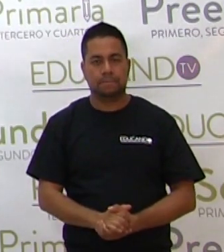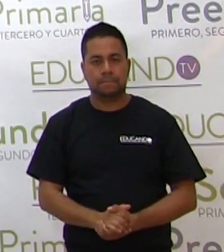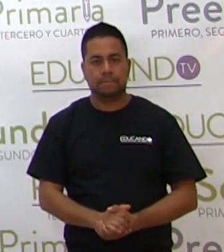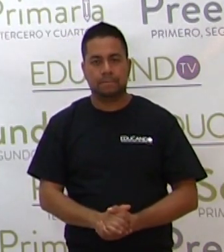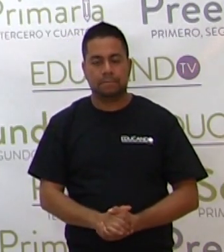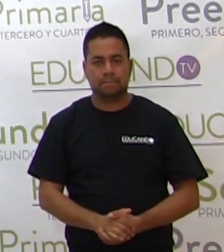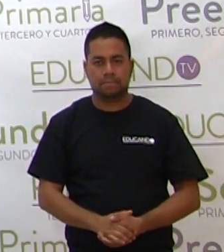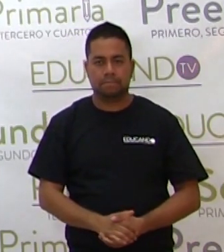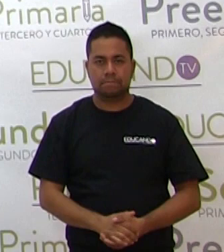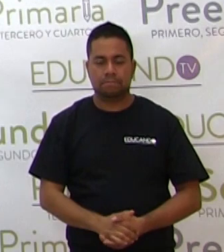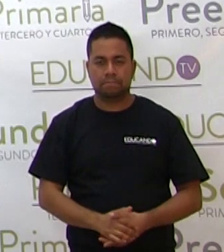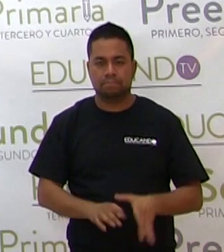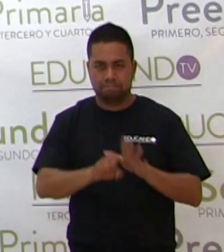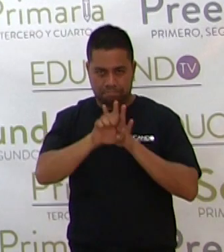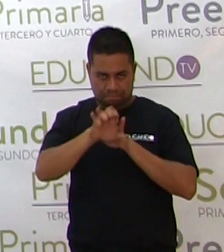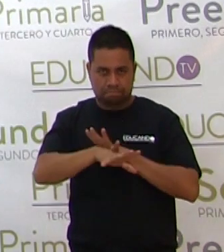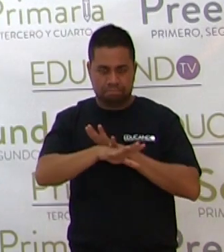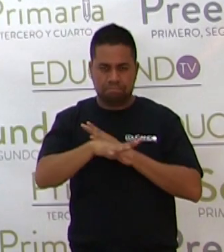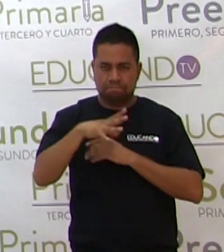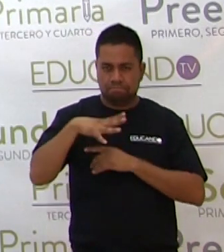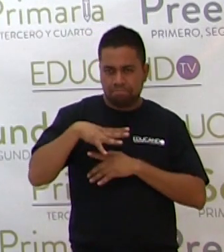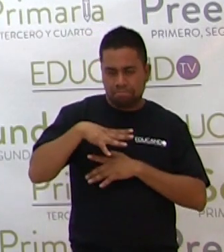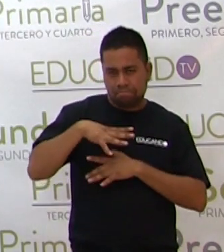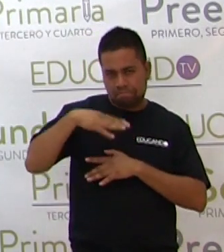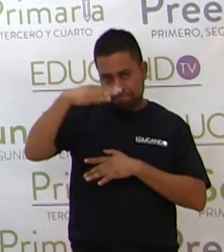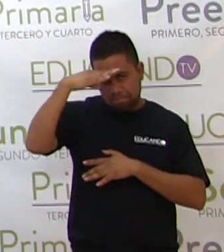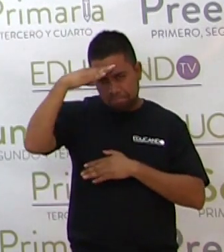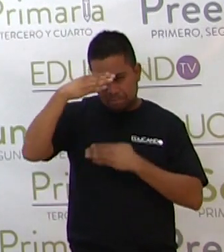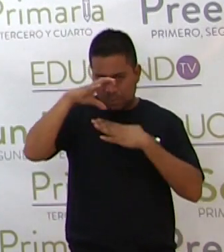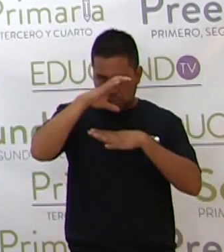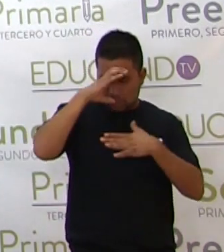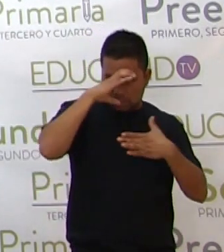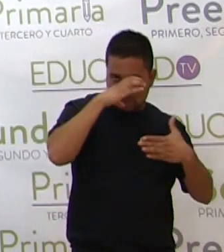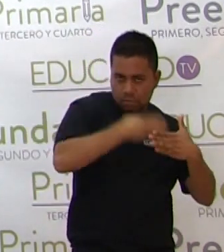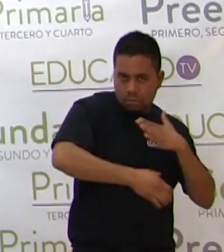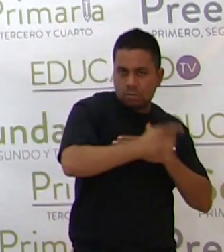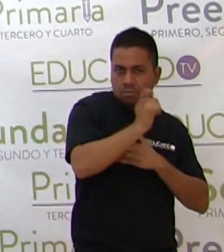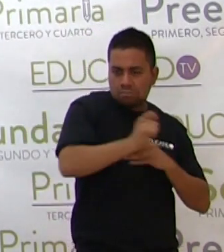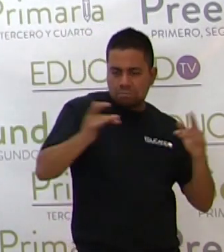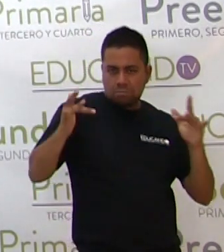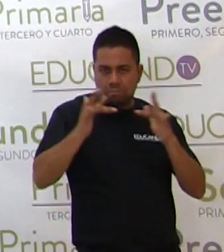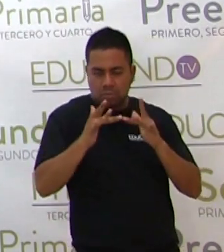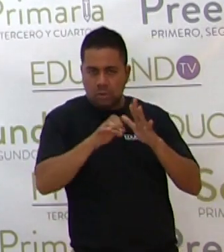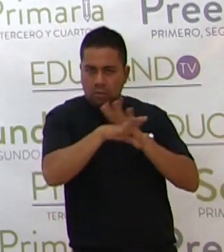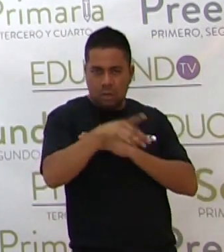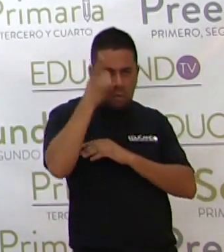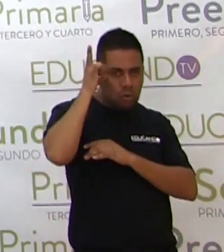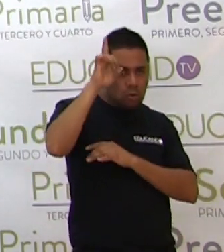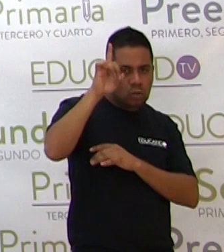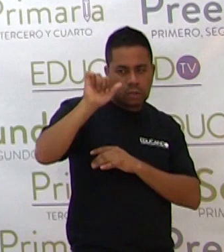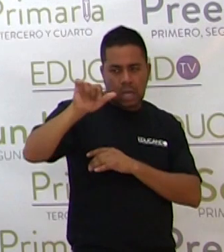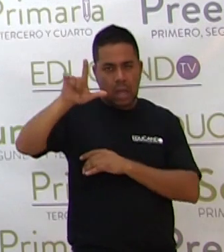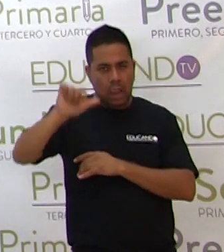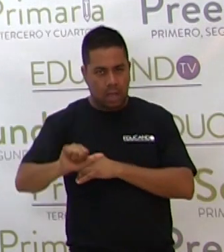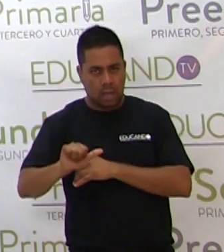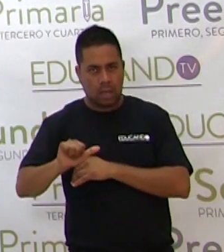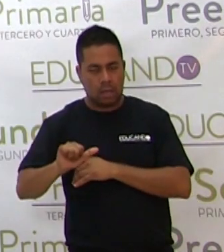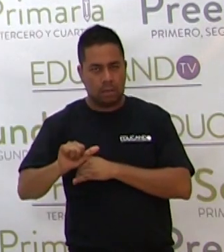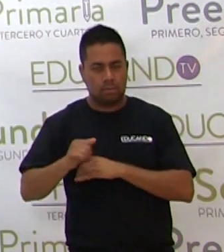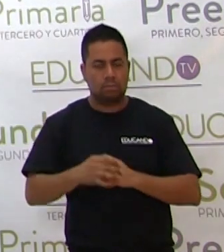digamos seguiríamos una analogía con la religión cristiana pues dios sería ala